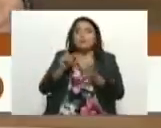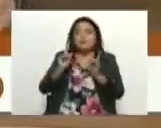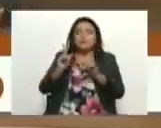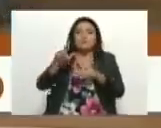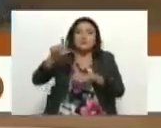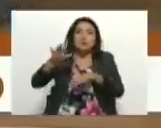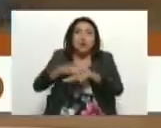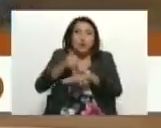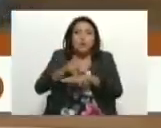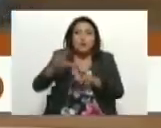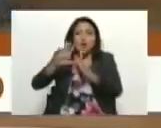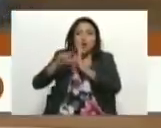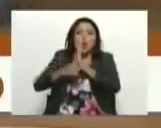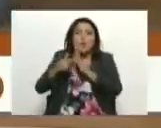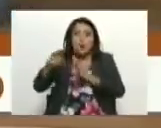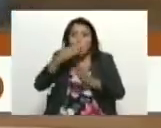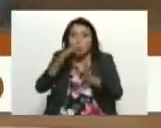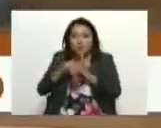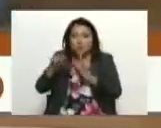nuestro pueblo.